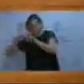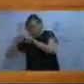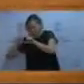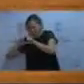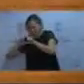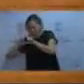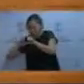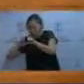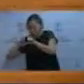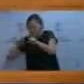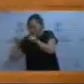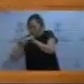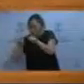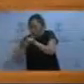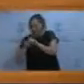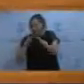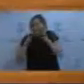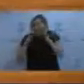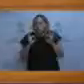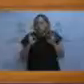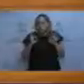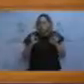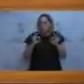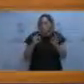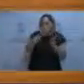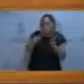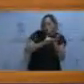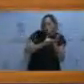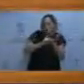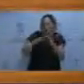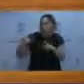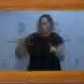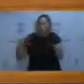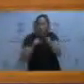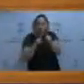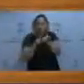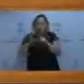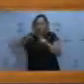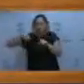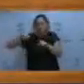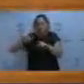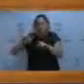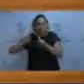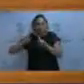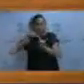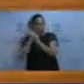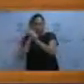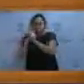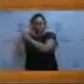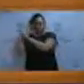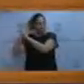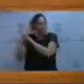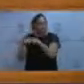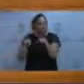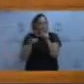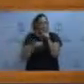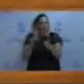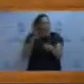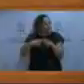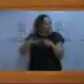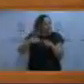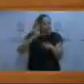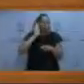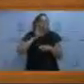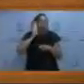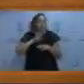exclusividad que tenía en su contrato. Y un largo etcétera, señora consejera, de corruptelas inexplicables. Y es que usted, que es la presidenta del Consejo de la